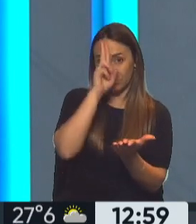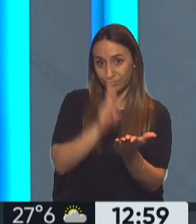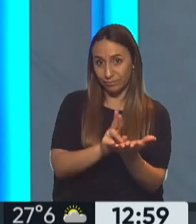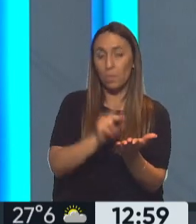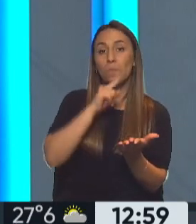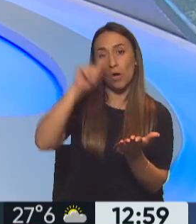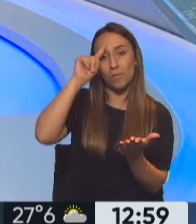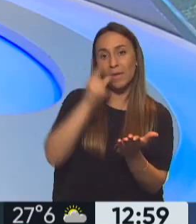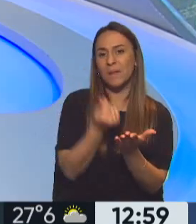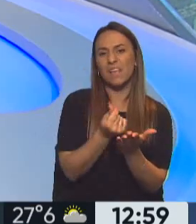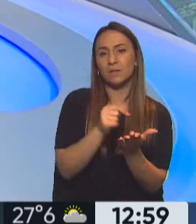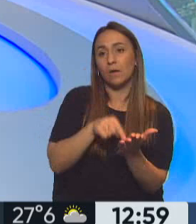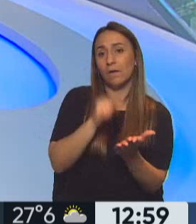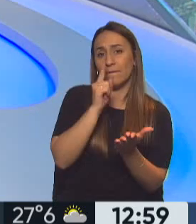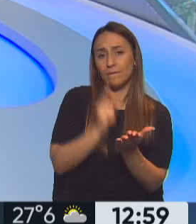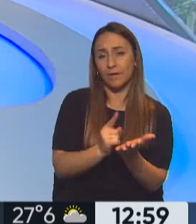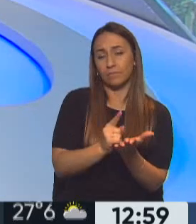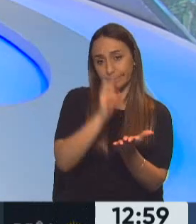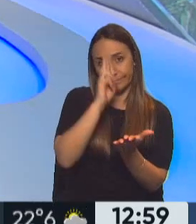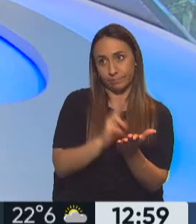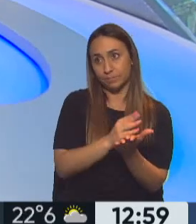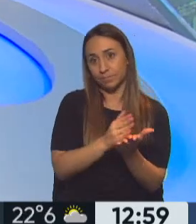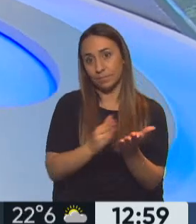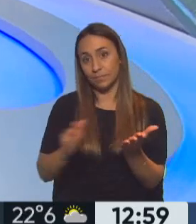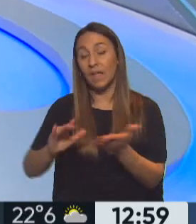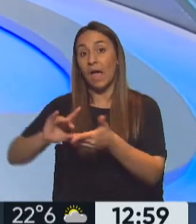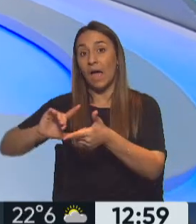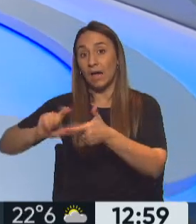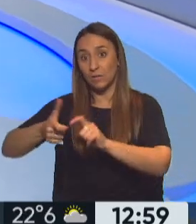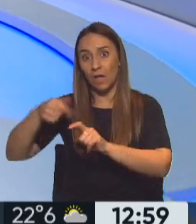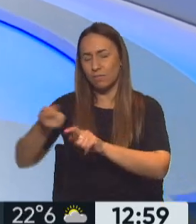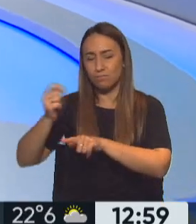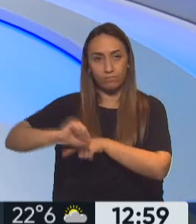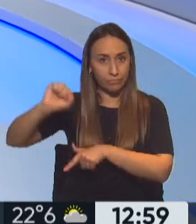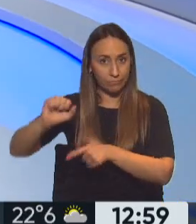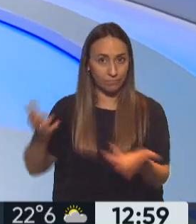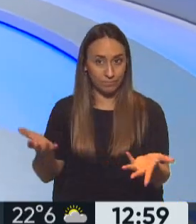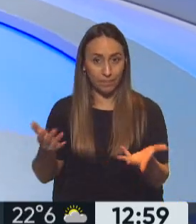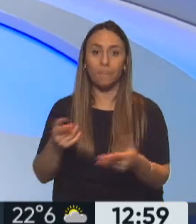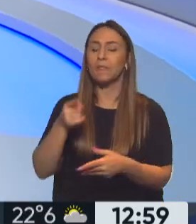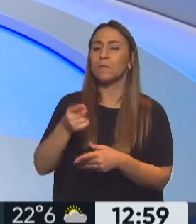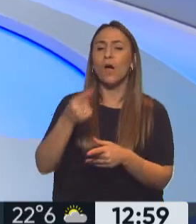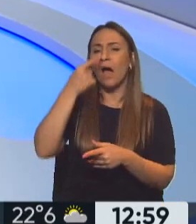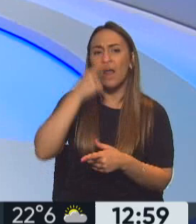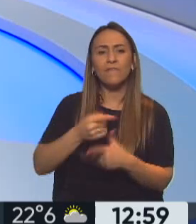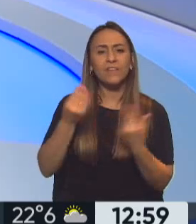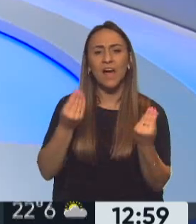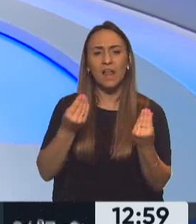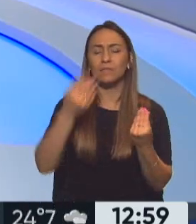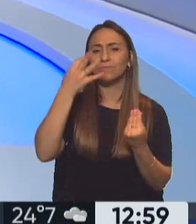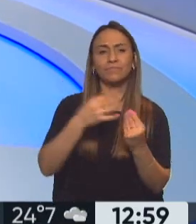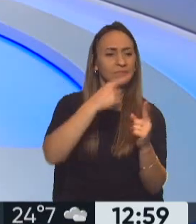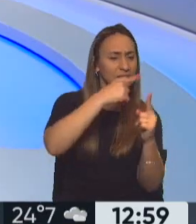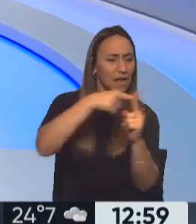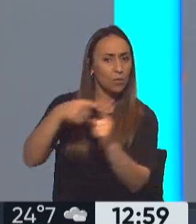mensual. Con esta nueva ley, ese número, ¿cómo se regula? ¿Cómo va a ser? ¿Cuál va a ser el número final? ¿Qué cálculo tiene que hacer el